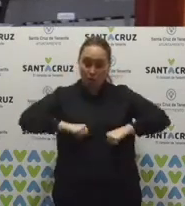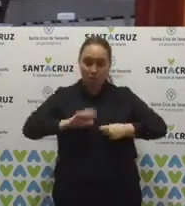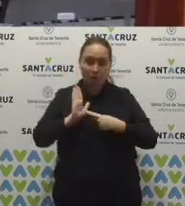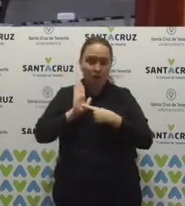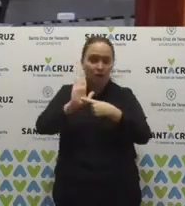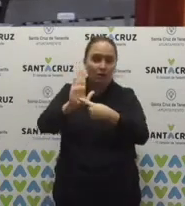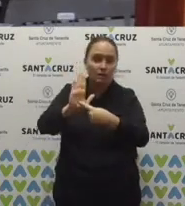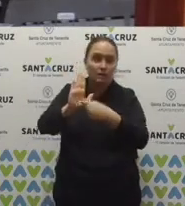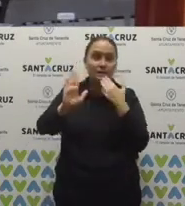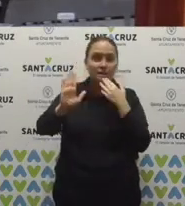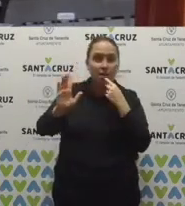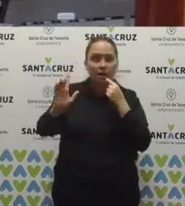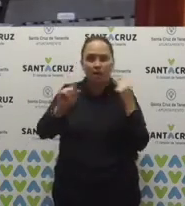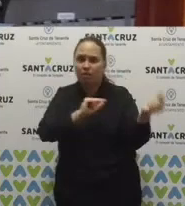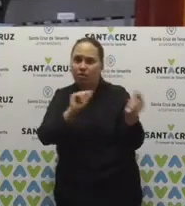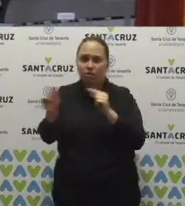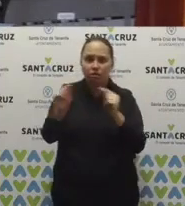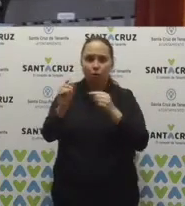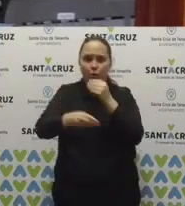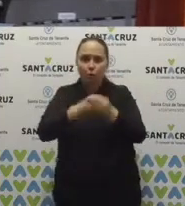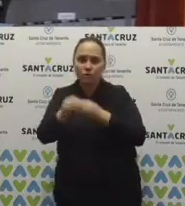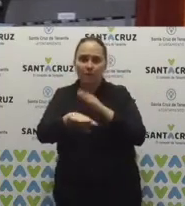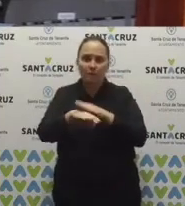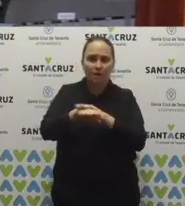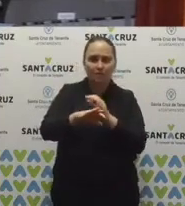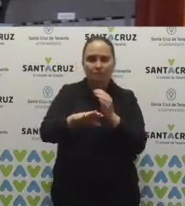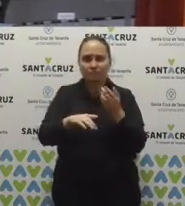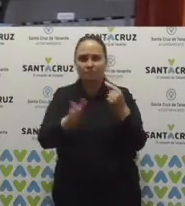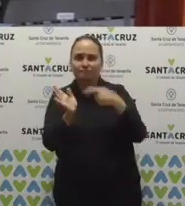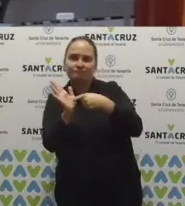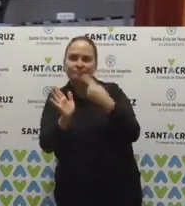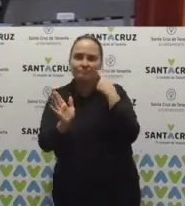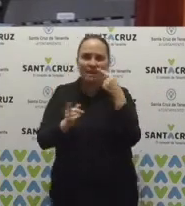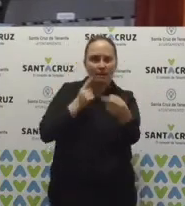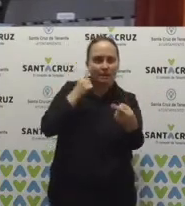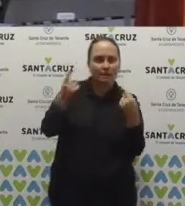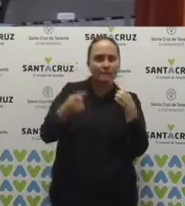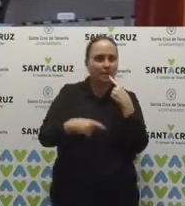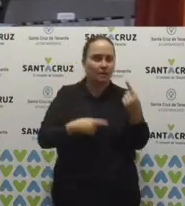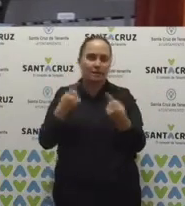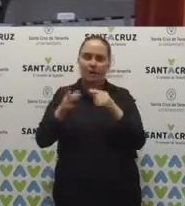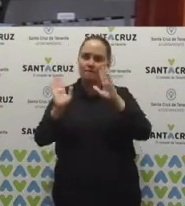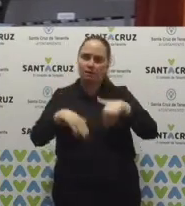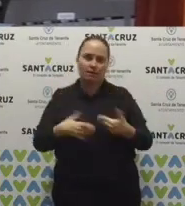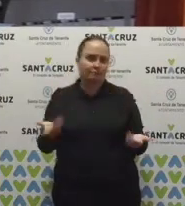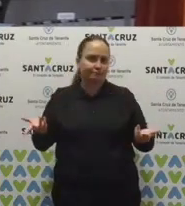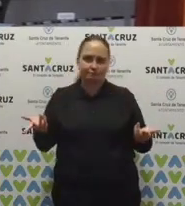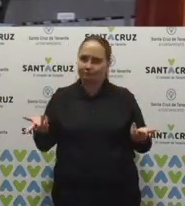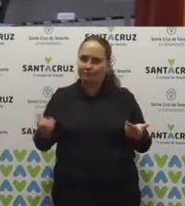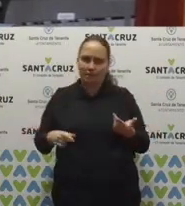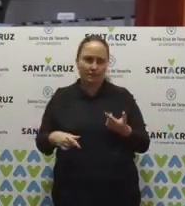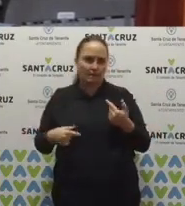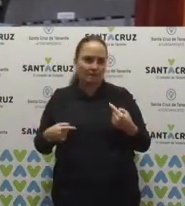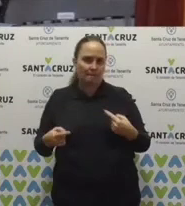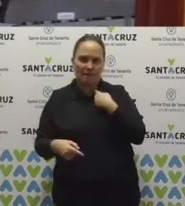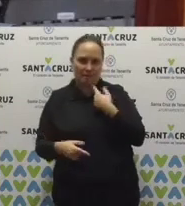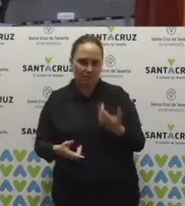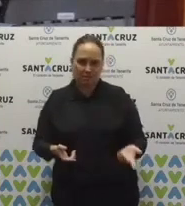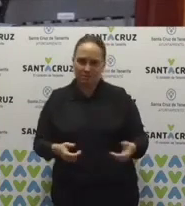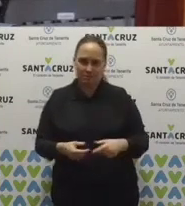lo perdemos desde el primer momento en que unos lo utilizan para decir tú dijiste nos dijiste estaba o no estaba